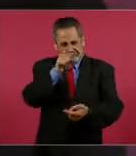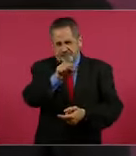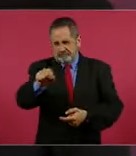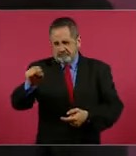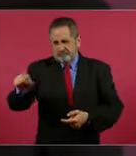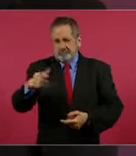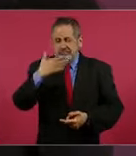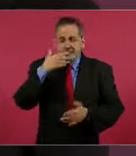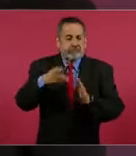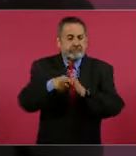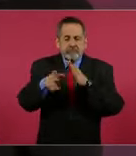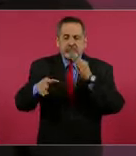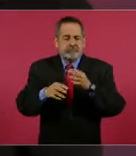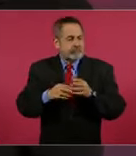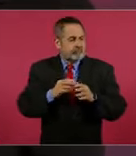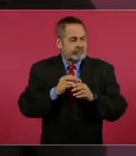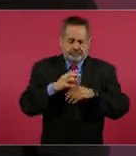independiente.